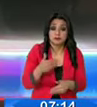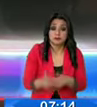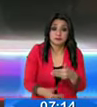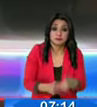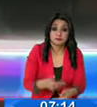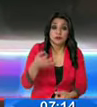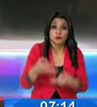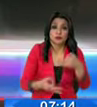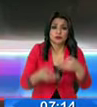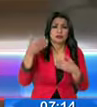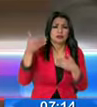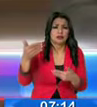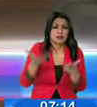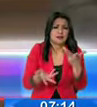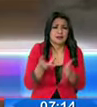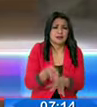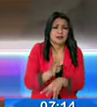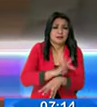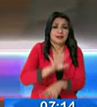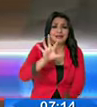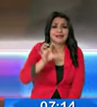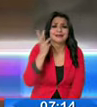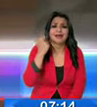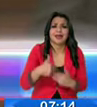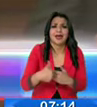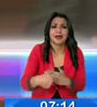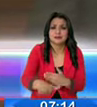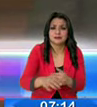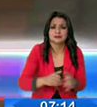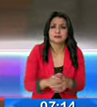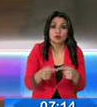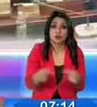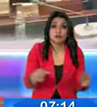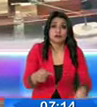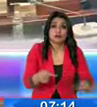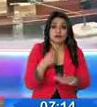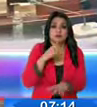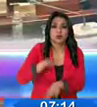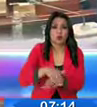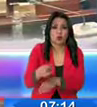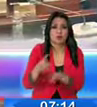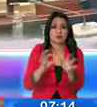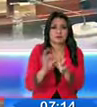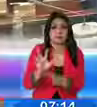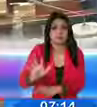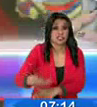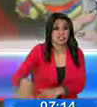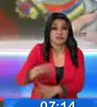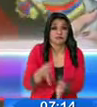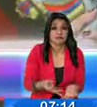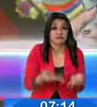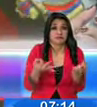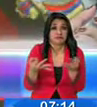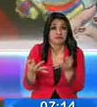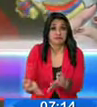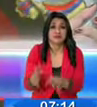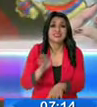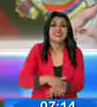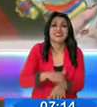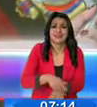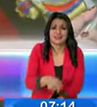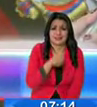enjuiciamiento le tomaría a la legislatura al menos 15 días la oposición responsabiliza al bloque oficialista ante esta demora pero quienes se demoran